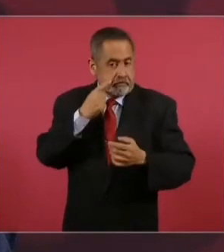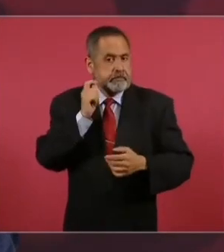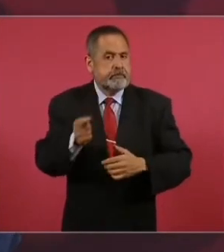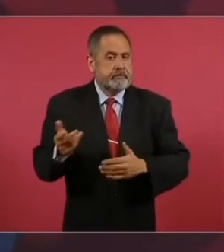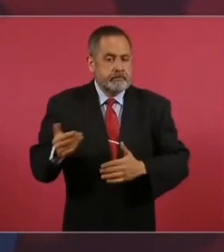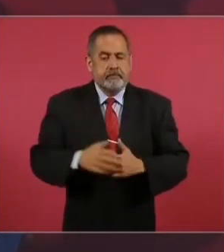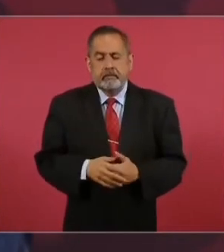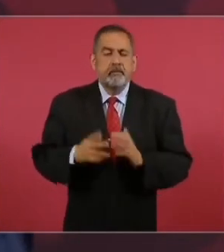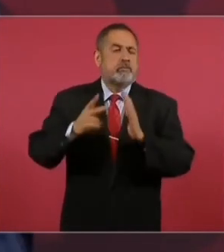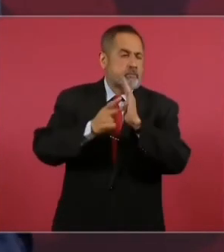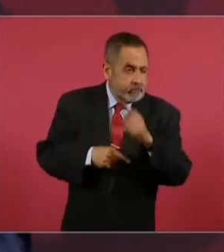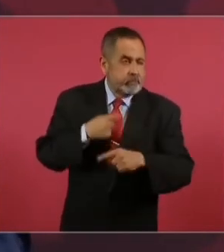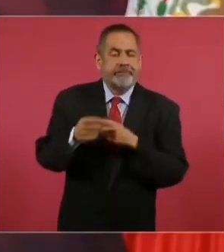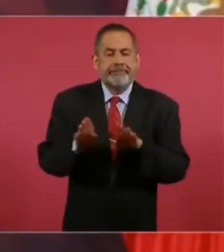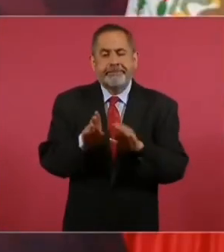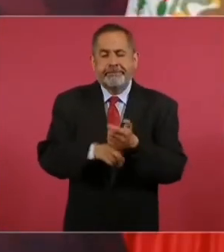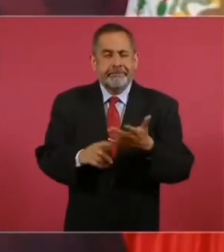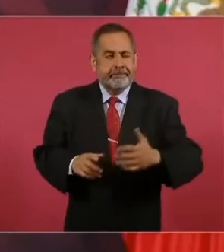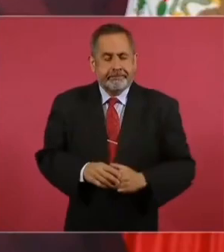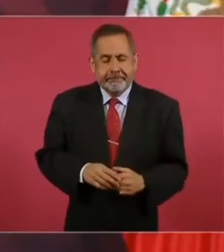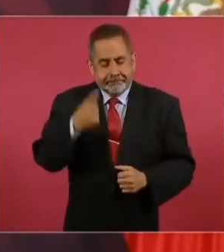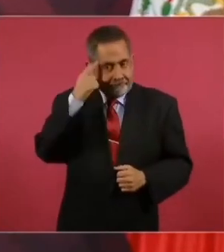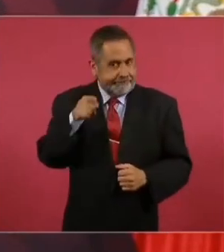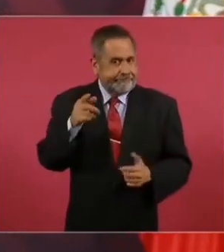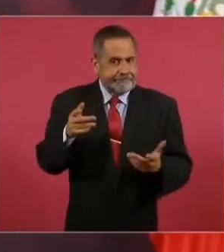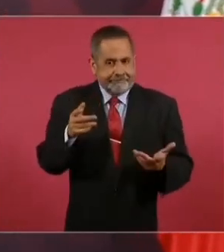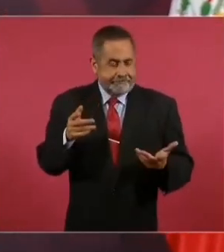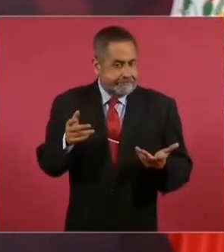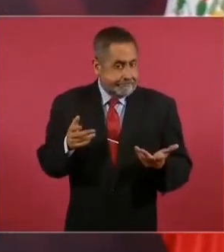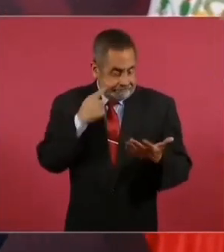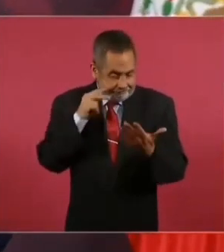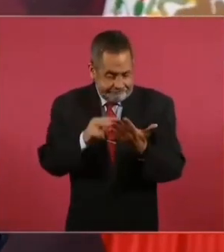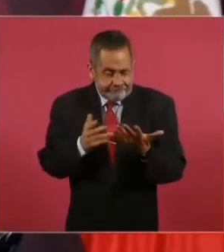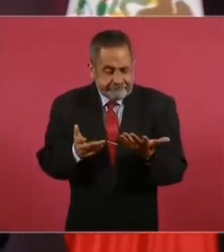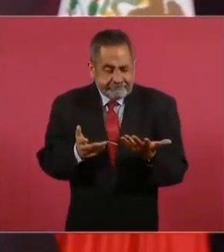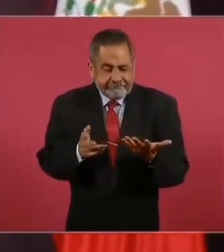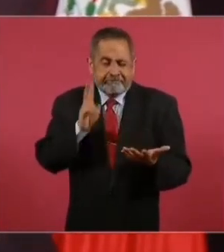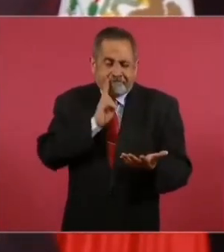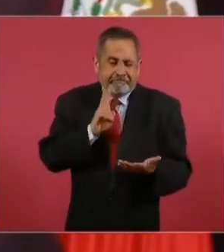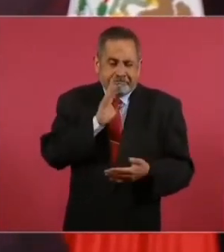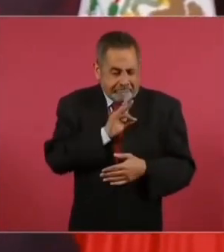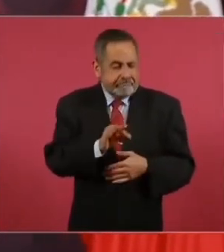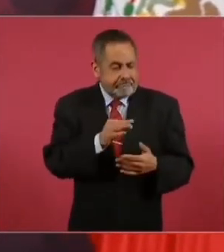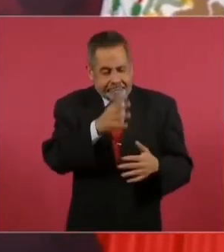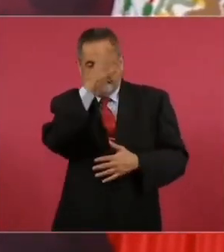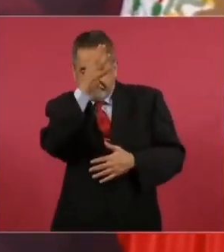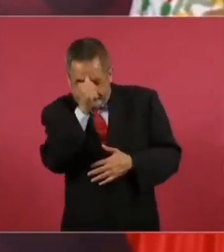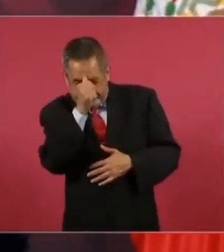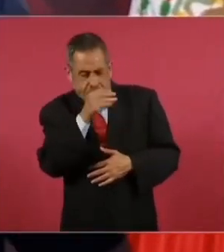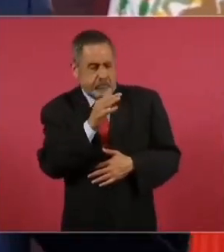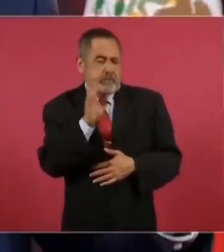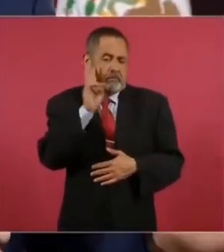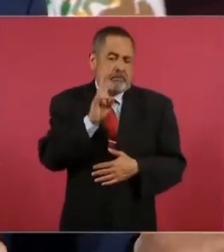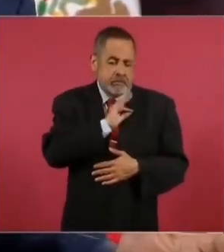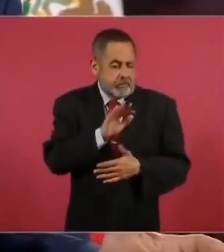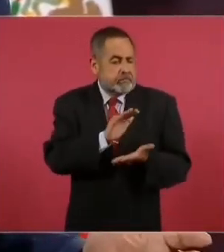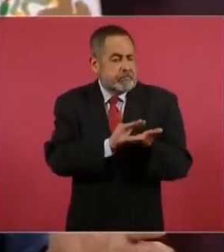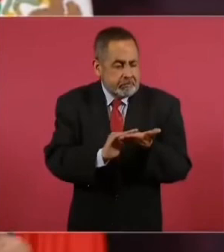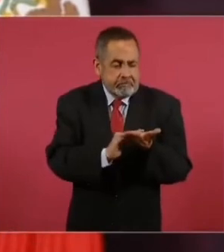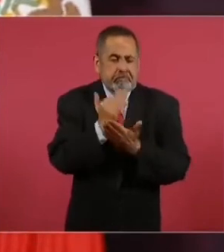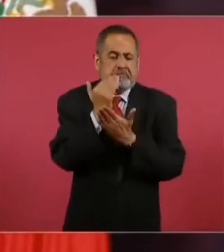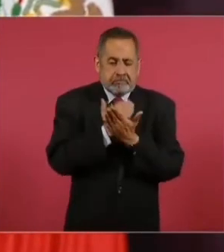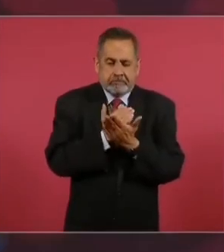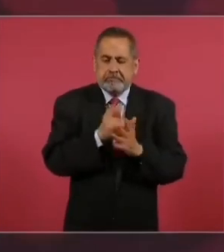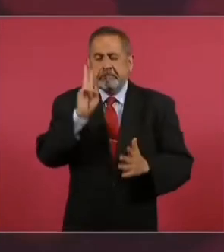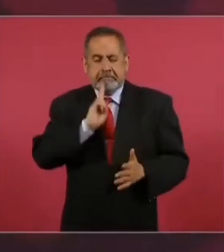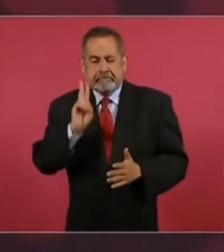De nuevo, para ver hasta cuánto se le podía